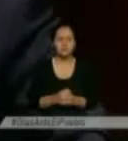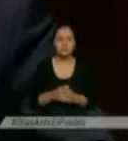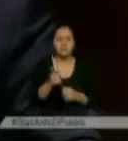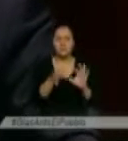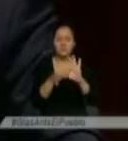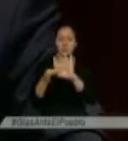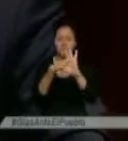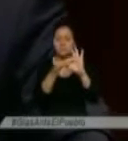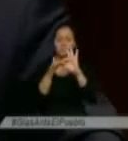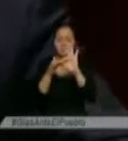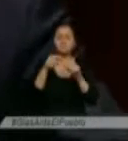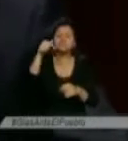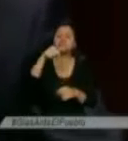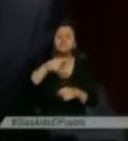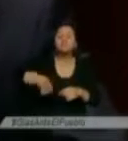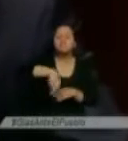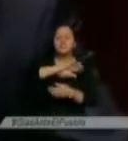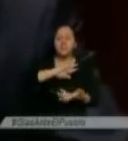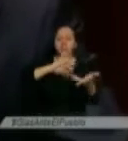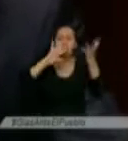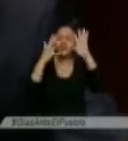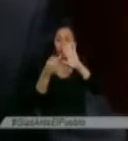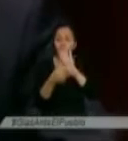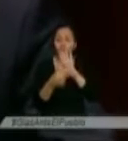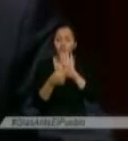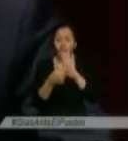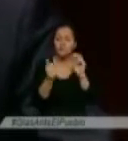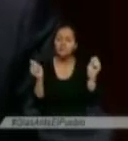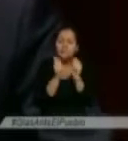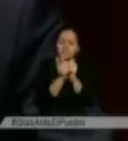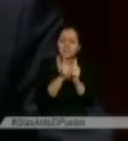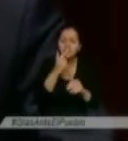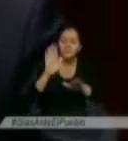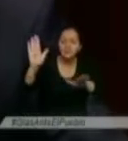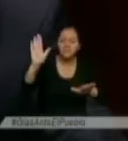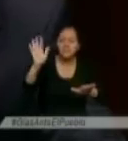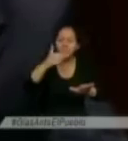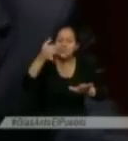Compañeros y compañeras, por nuestra revolución, en apego a la verdad,